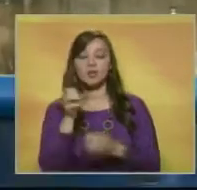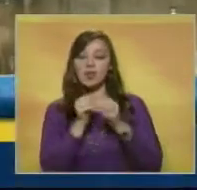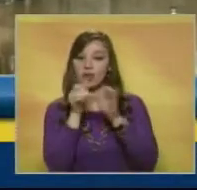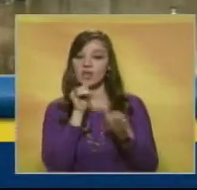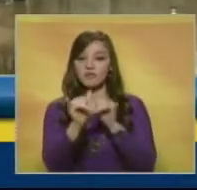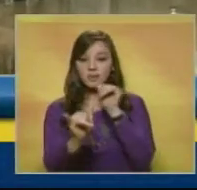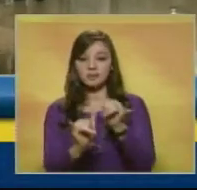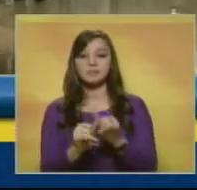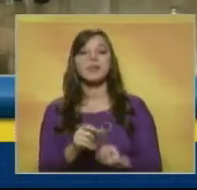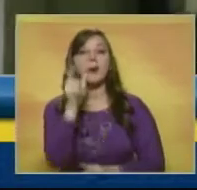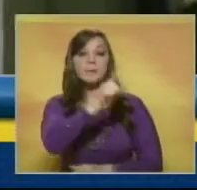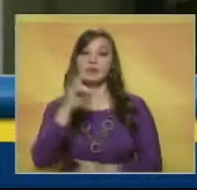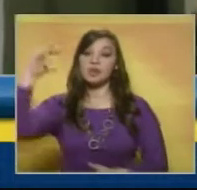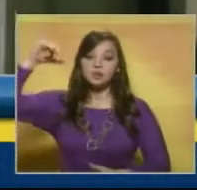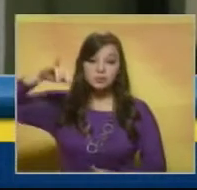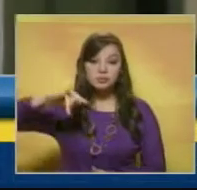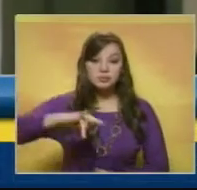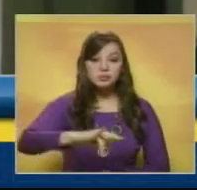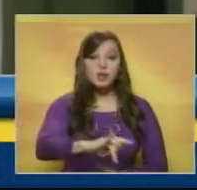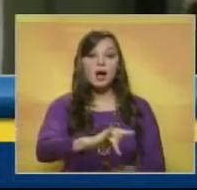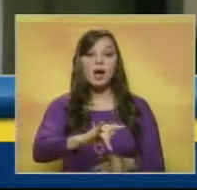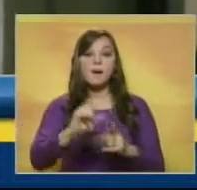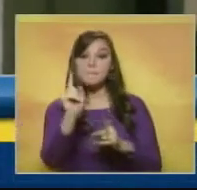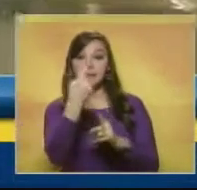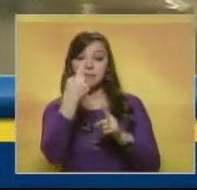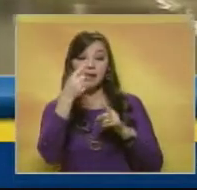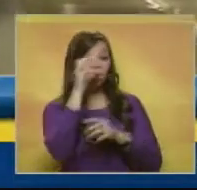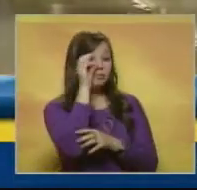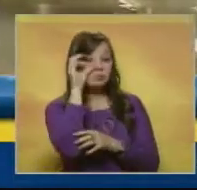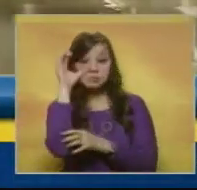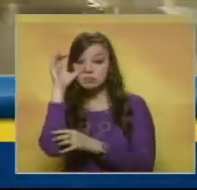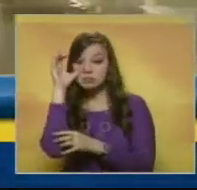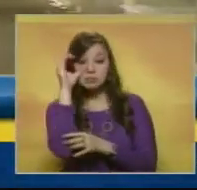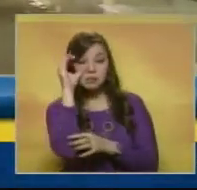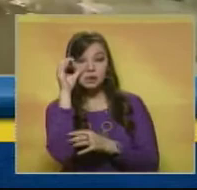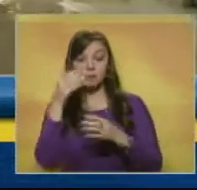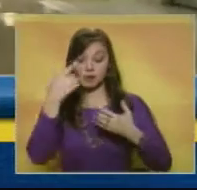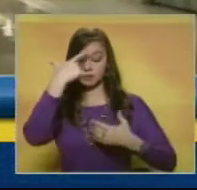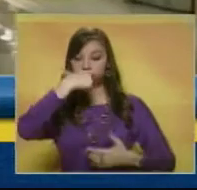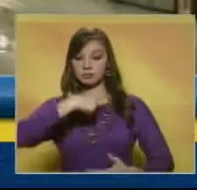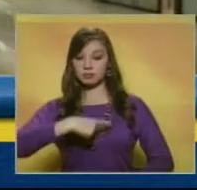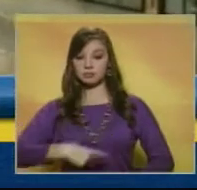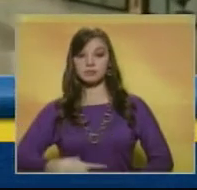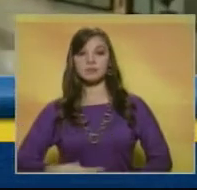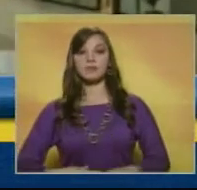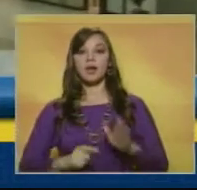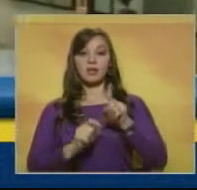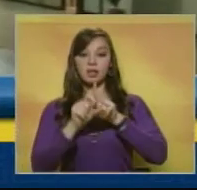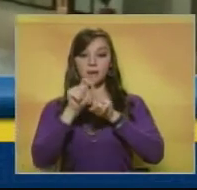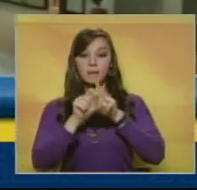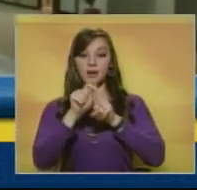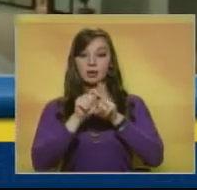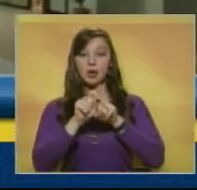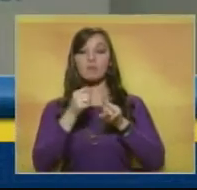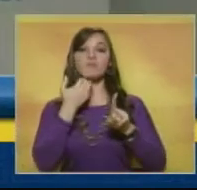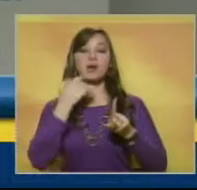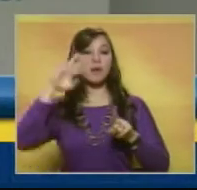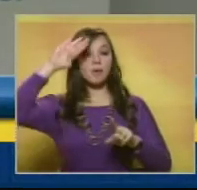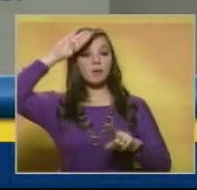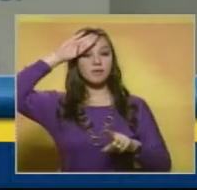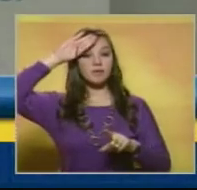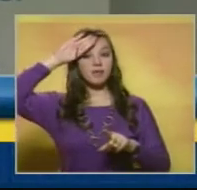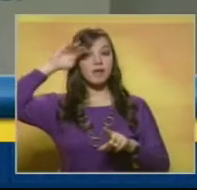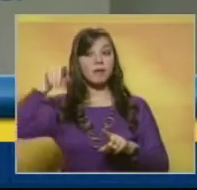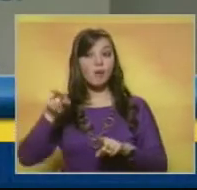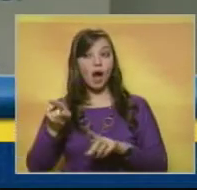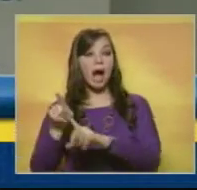ingresen a Guatemala en vuelos comerciales deberán pasar frente a una cámara que medirá su temperatura corporal, ya que de detectarse que ésta supera los 37